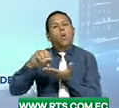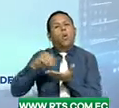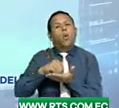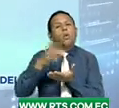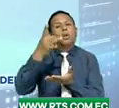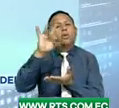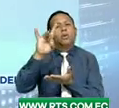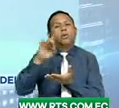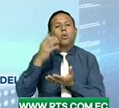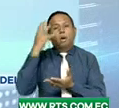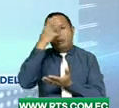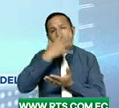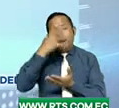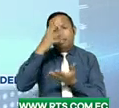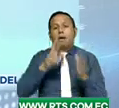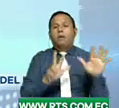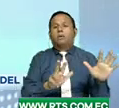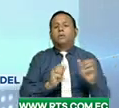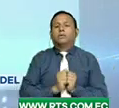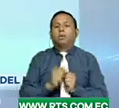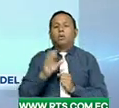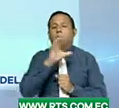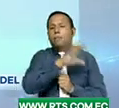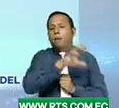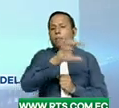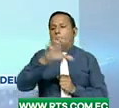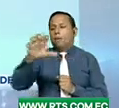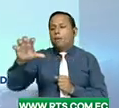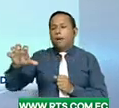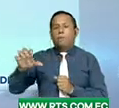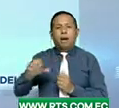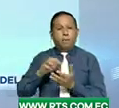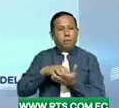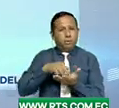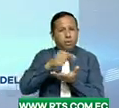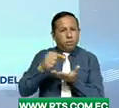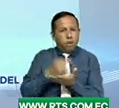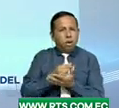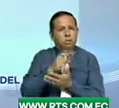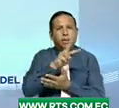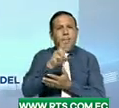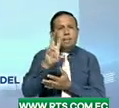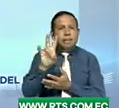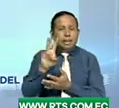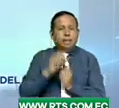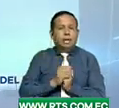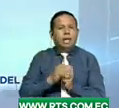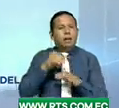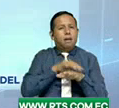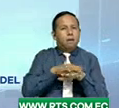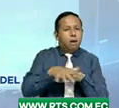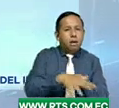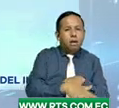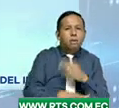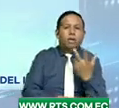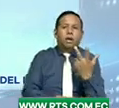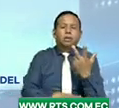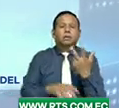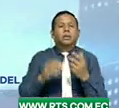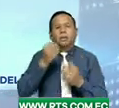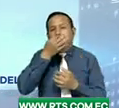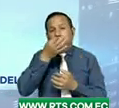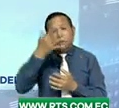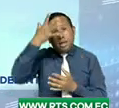en Esmeraldas 8, en el resto de cantones de la provincia del Guayas 27, en Los Ríos 3, en Santo Domingo de